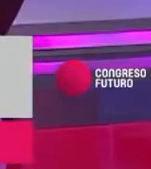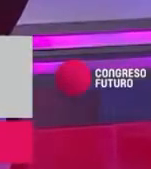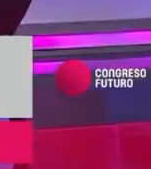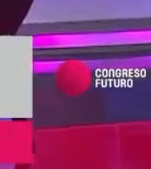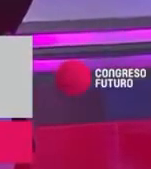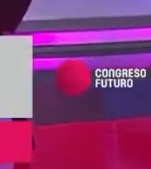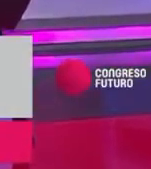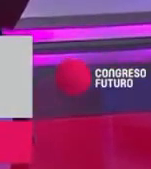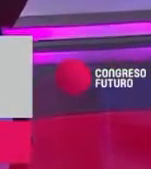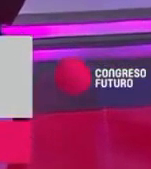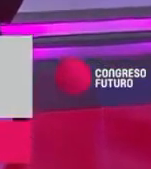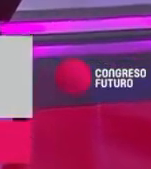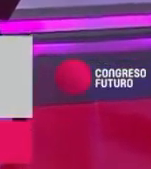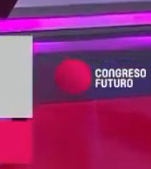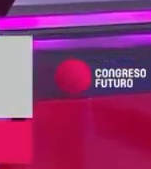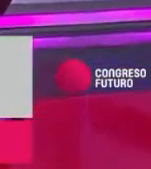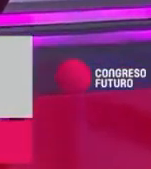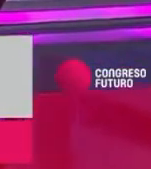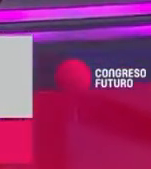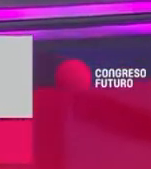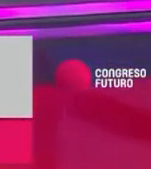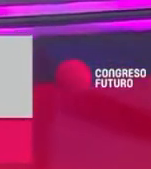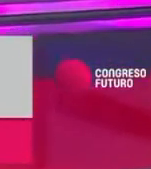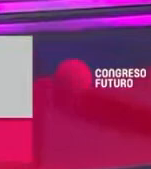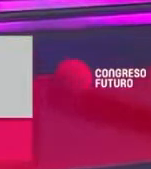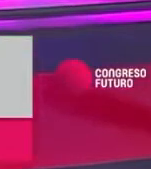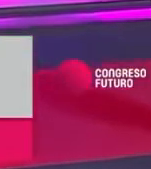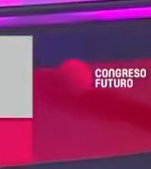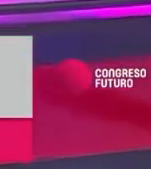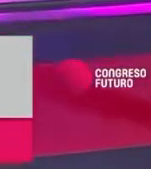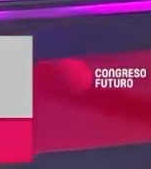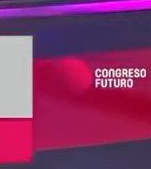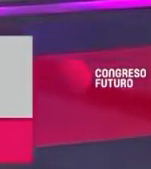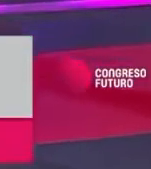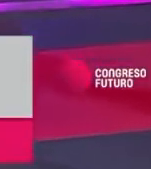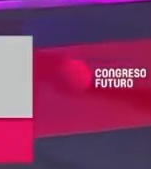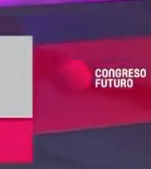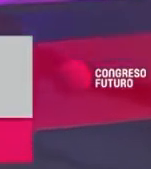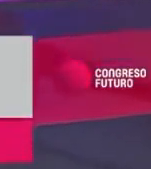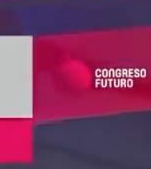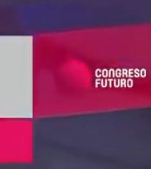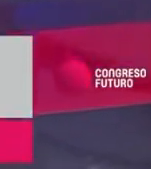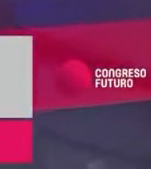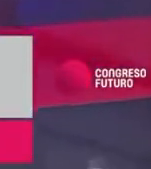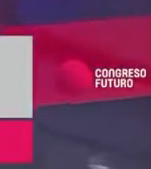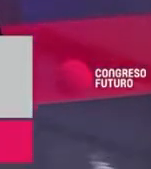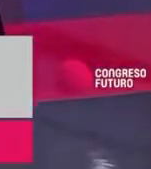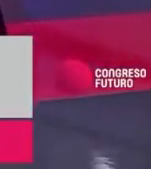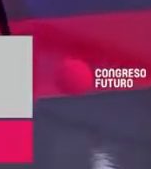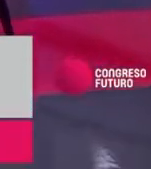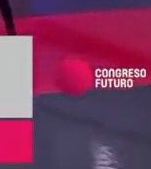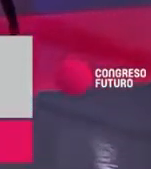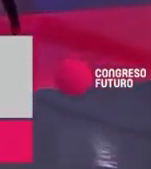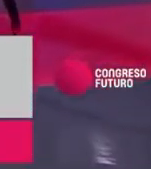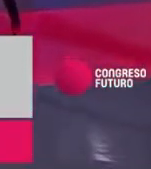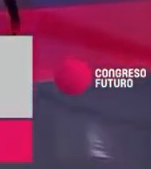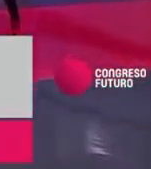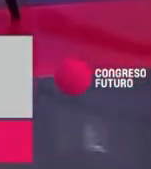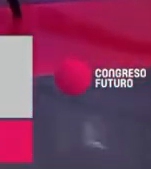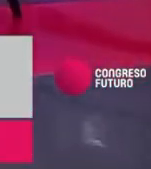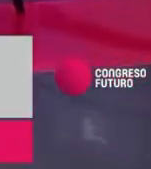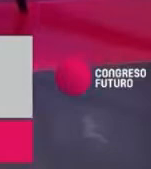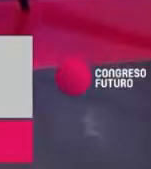mejor para esto, y en este evento vamos a tener la oportunidad de ver todas juntas en un panel pero fantástico con mujeres